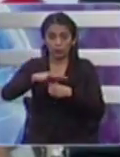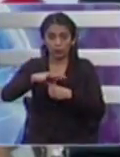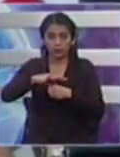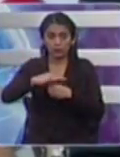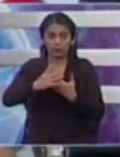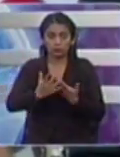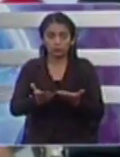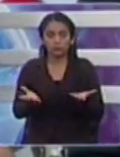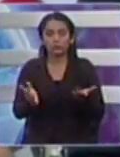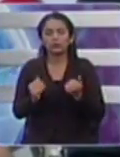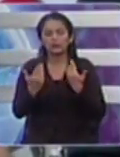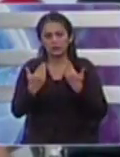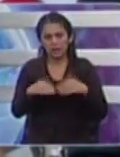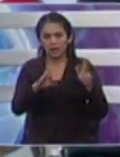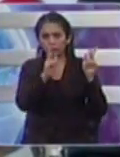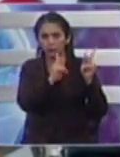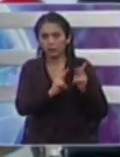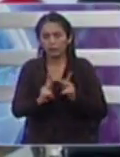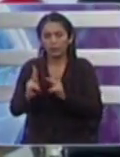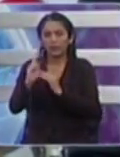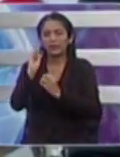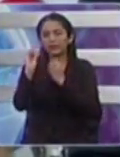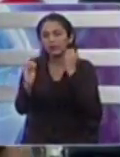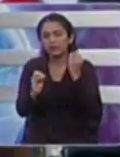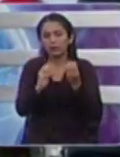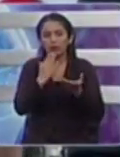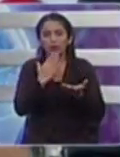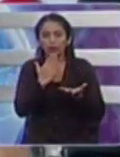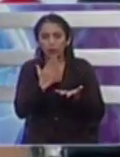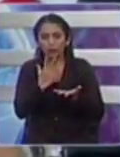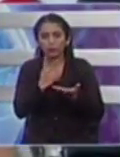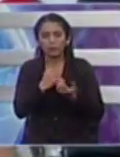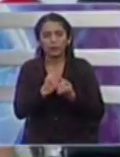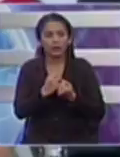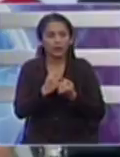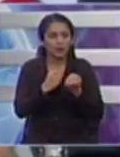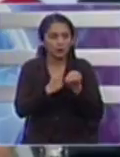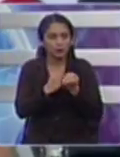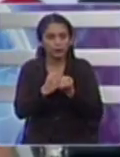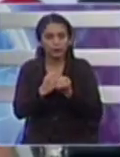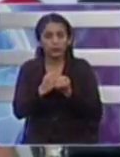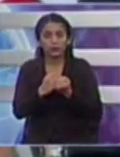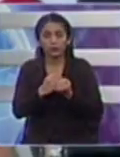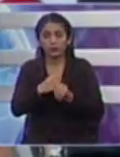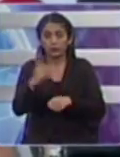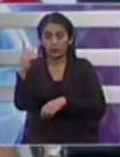Tenemos nosotros un plan de trabajo, un contingente humano que va a reforzar el día domingo desde